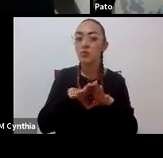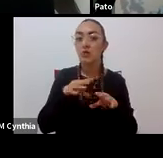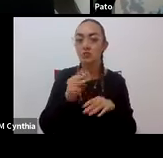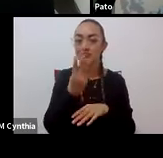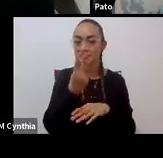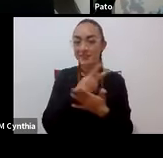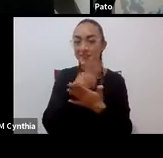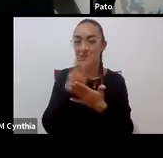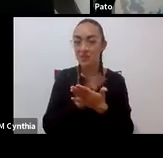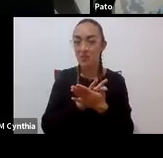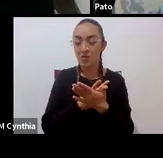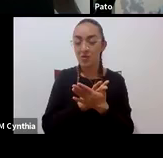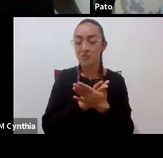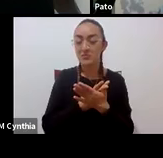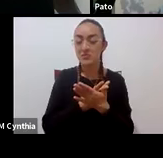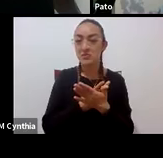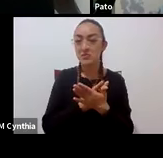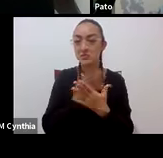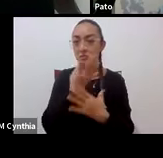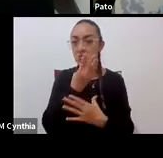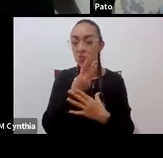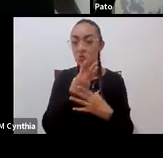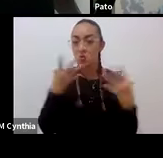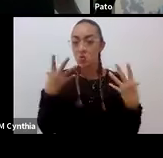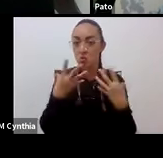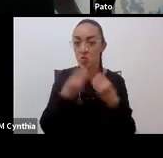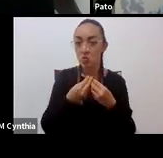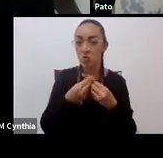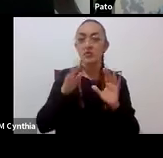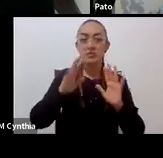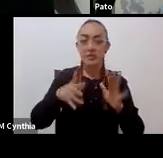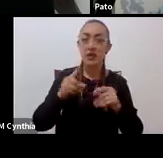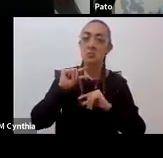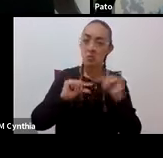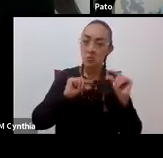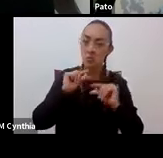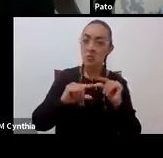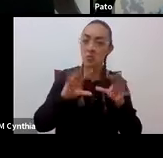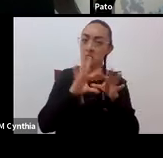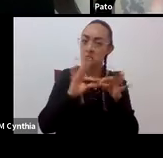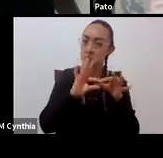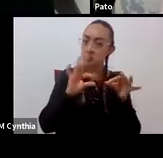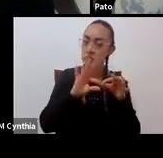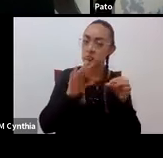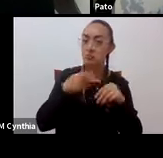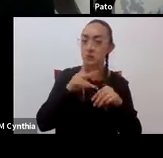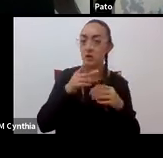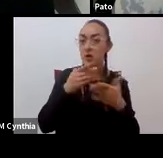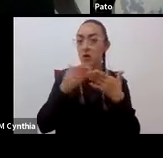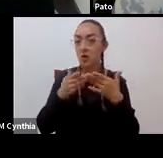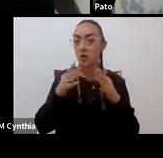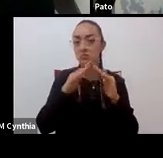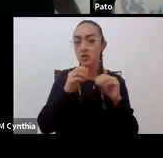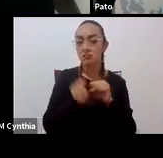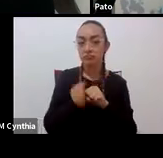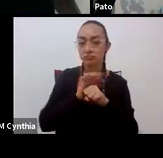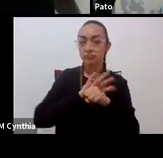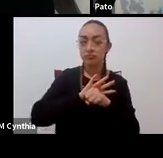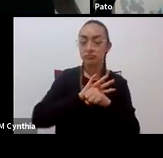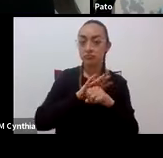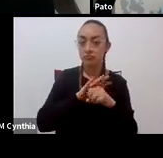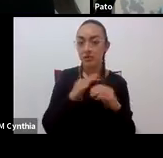se ha mencionado a lo largo de la sesión. Ahora que estamos en esta pandemia por COVID